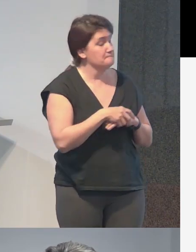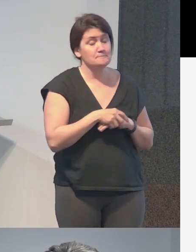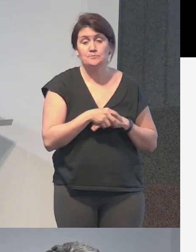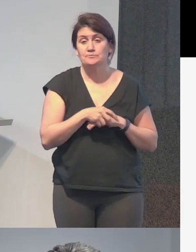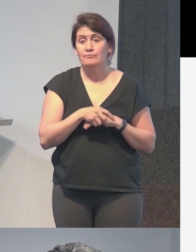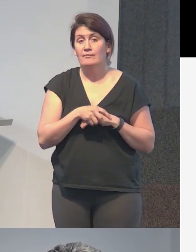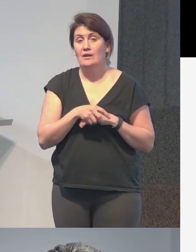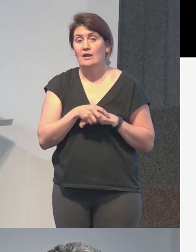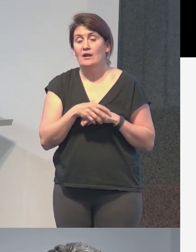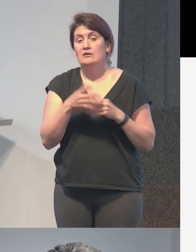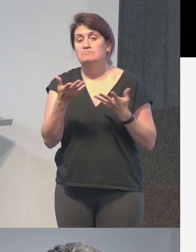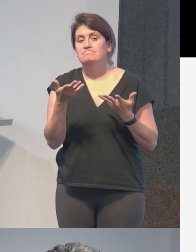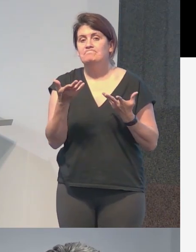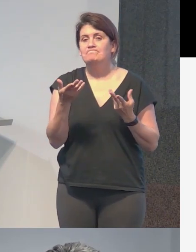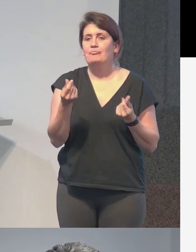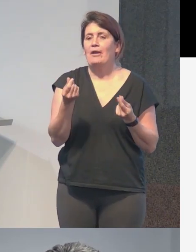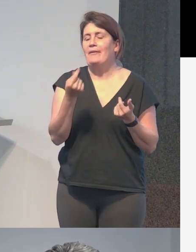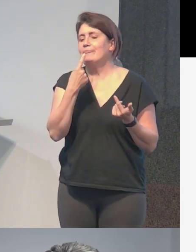sugería otras